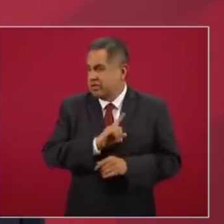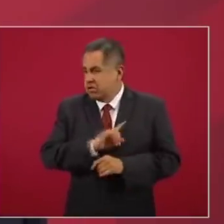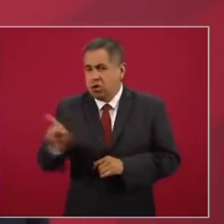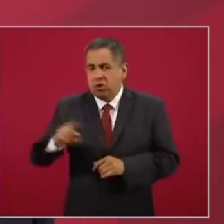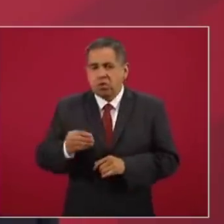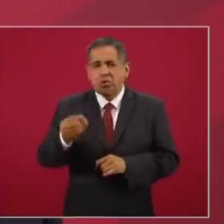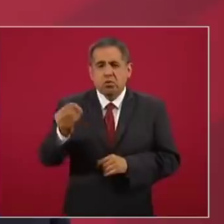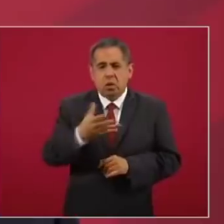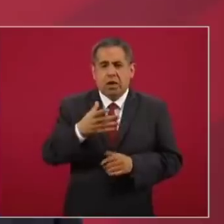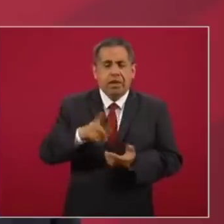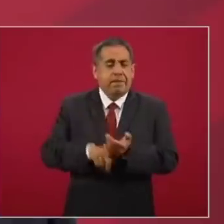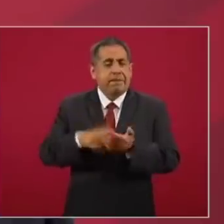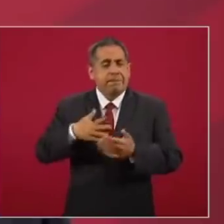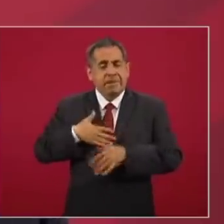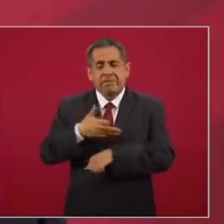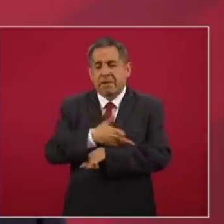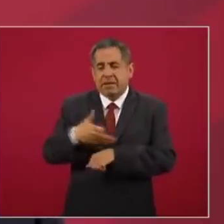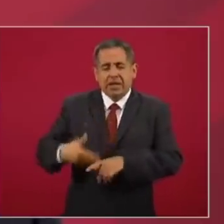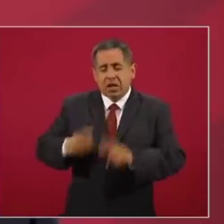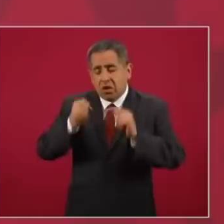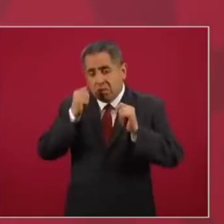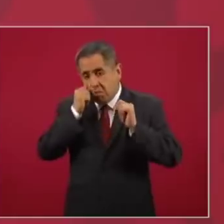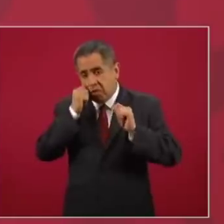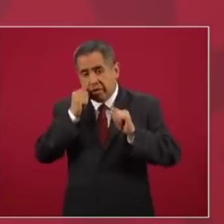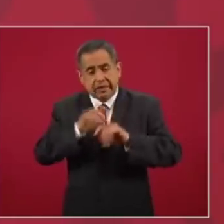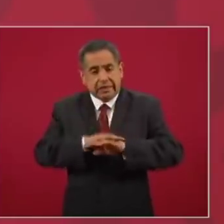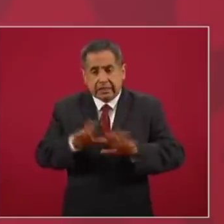aunque se trate de mi familia.